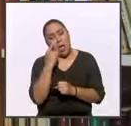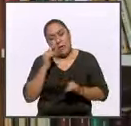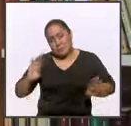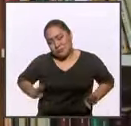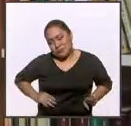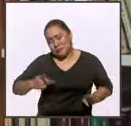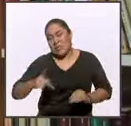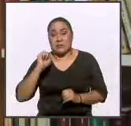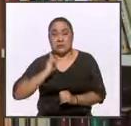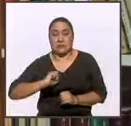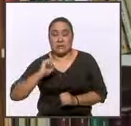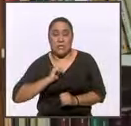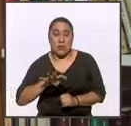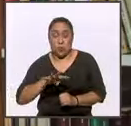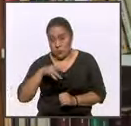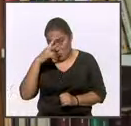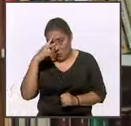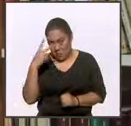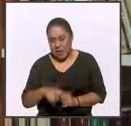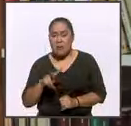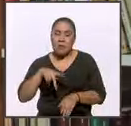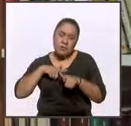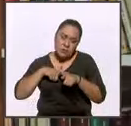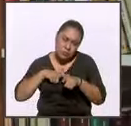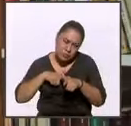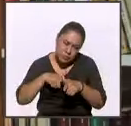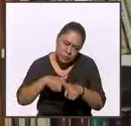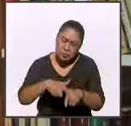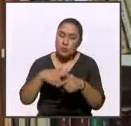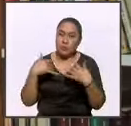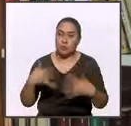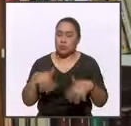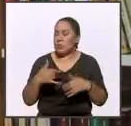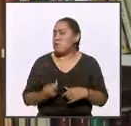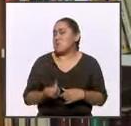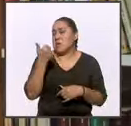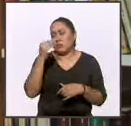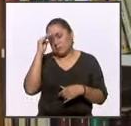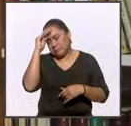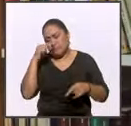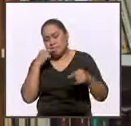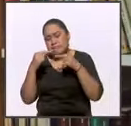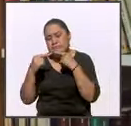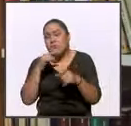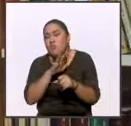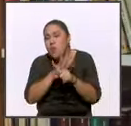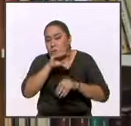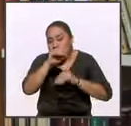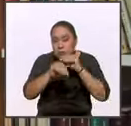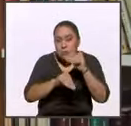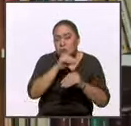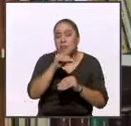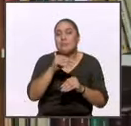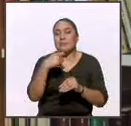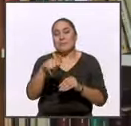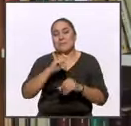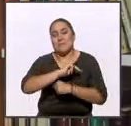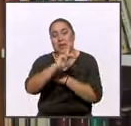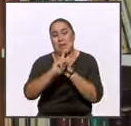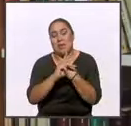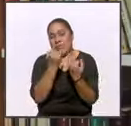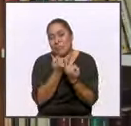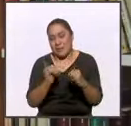XIX mexicano, fue la larga batalla histórica por definir el perfil que tendría la nueva nación independiente.